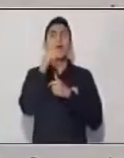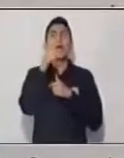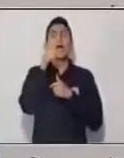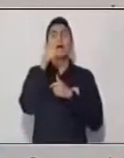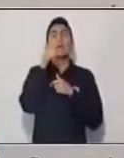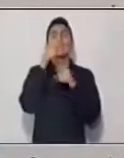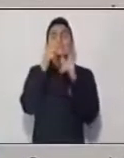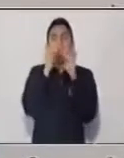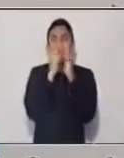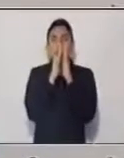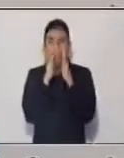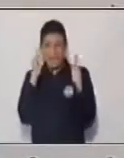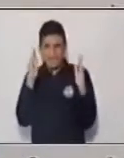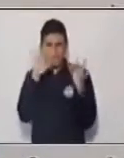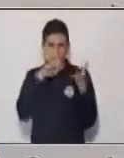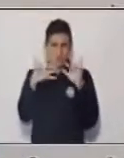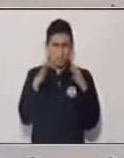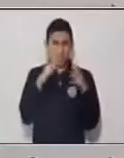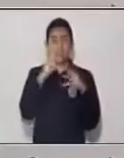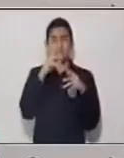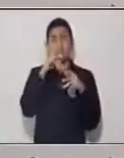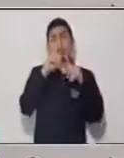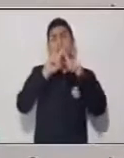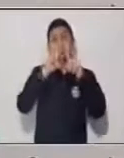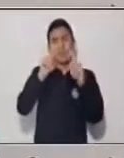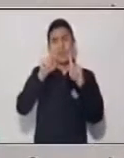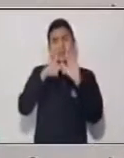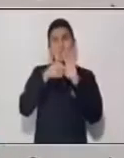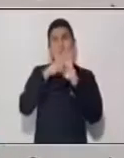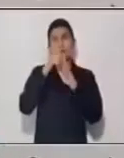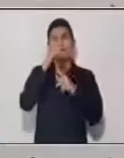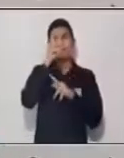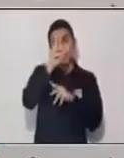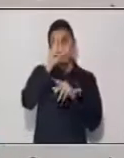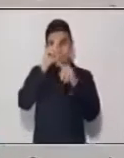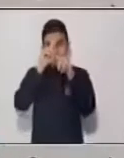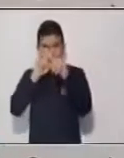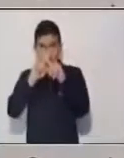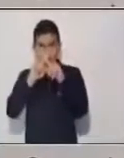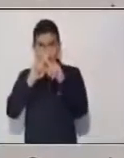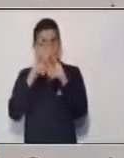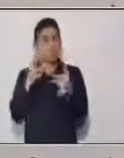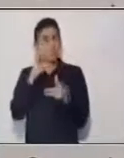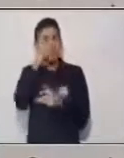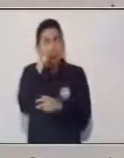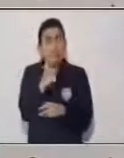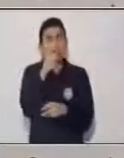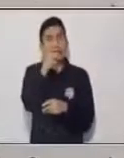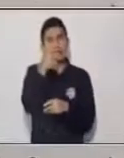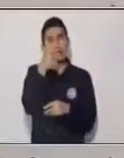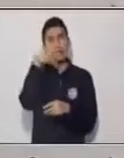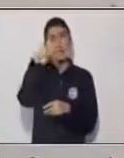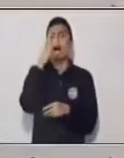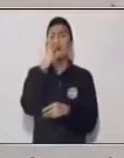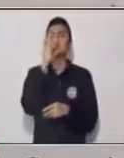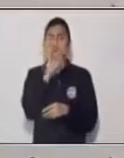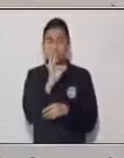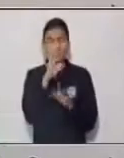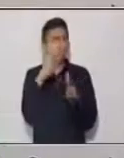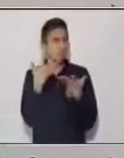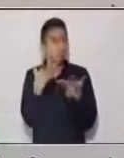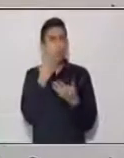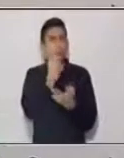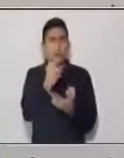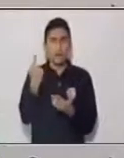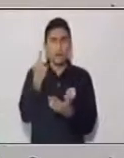ancho fuera un diferencial en X. Ese iba a ser el ancho de